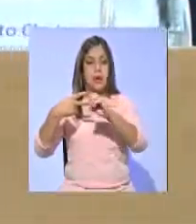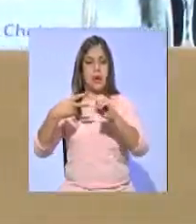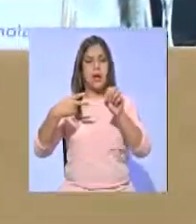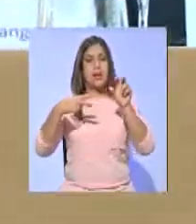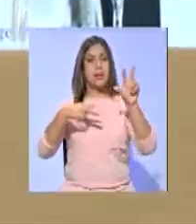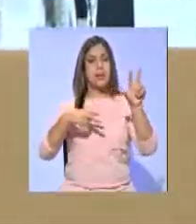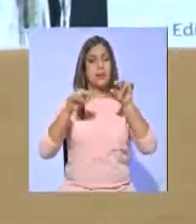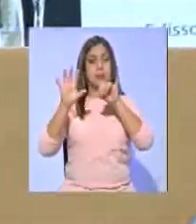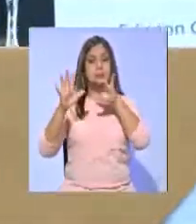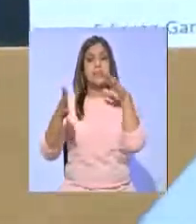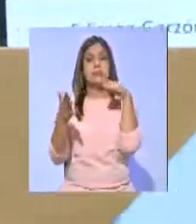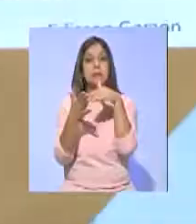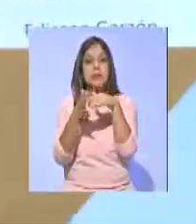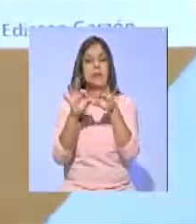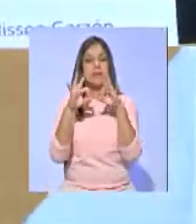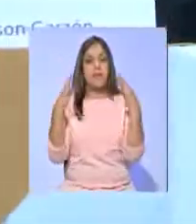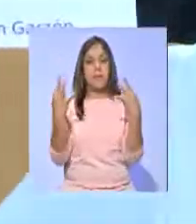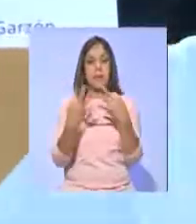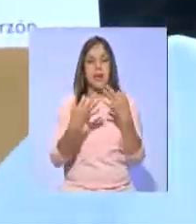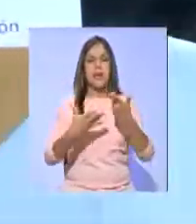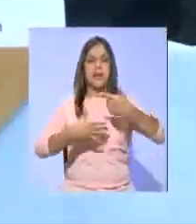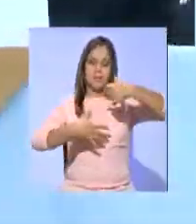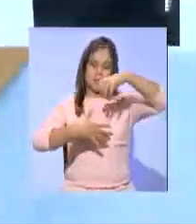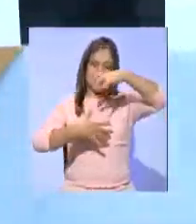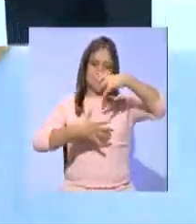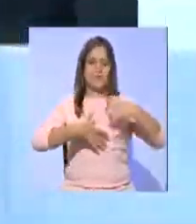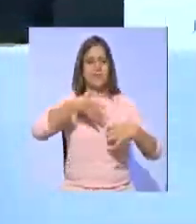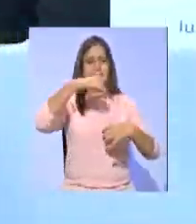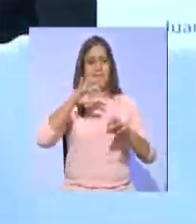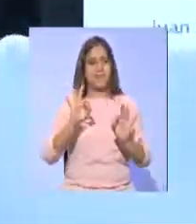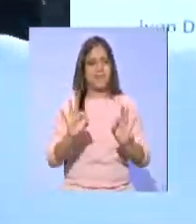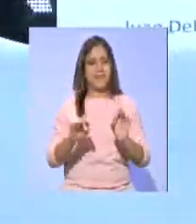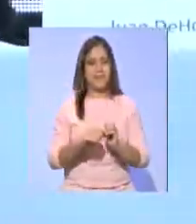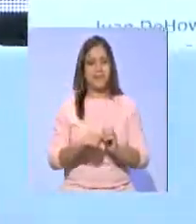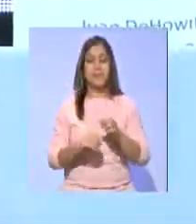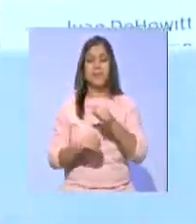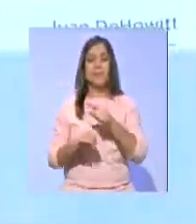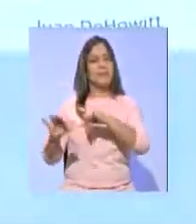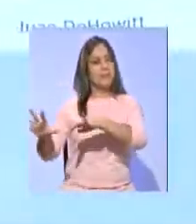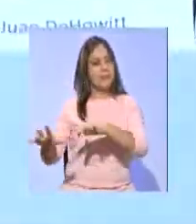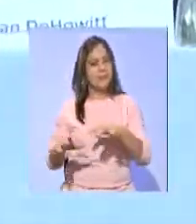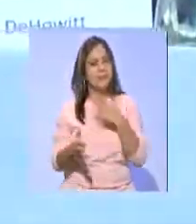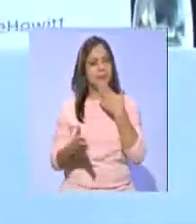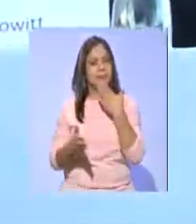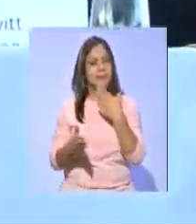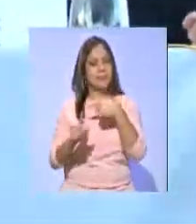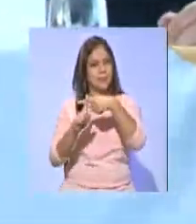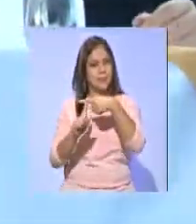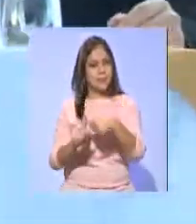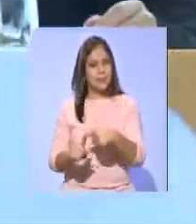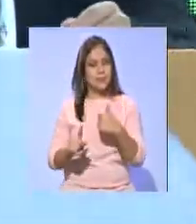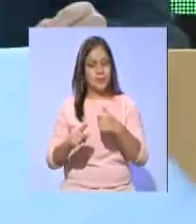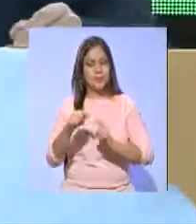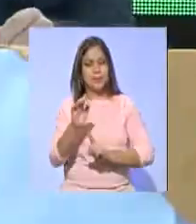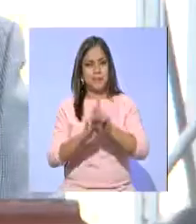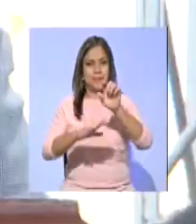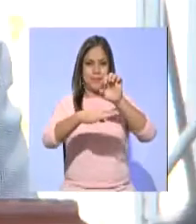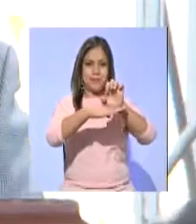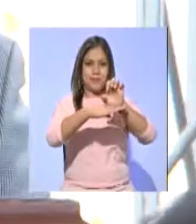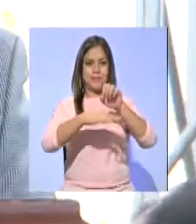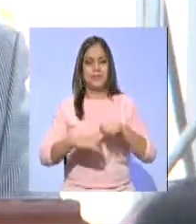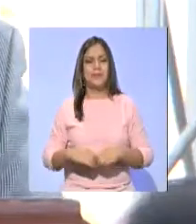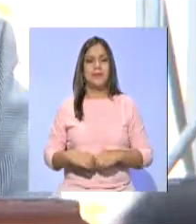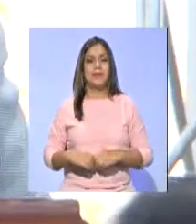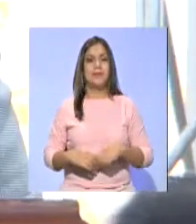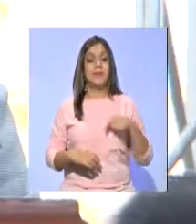36.000 familias. El titular de la legislatura resaltó el papel que cumplen los agricultores y ganaderos para el desarrollo de la patria.